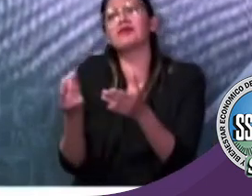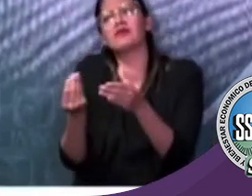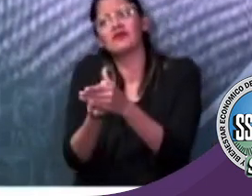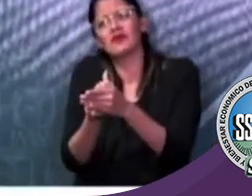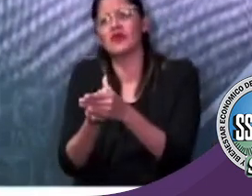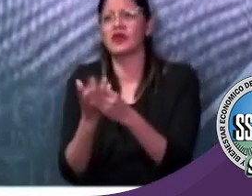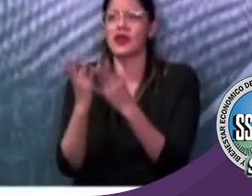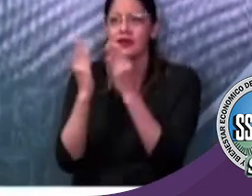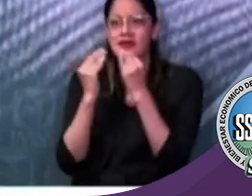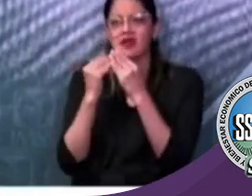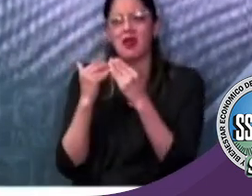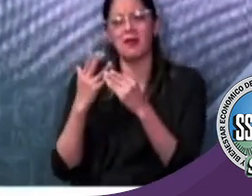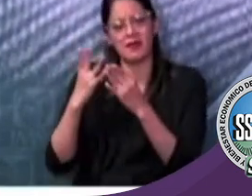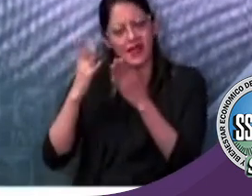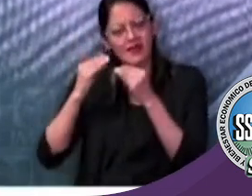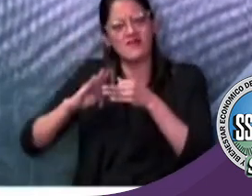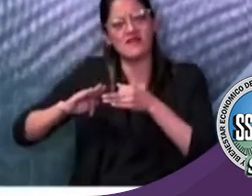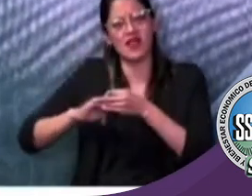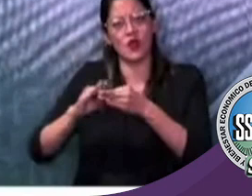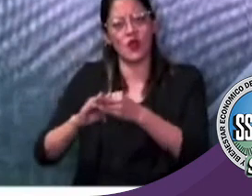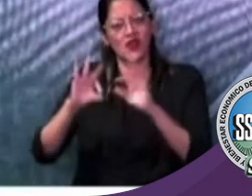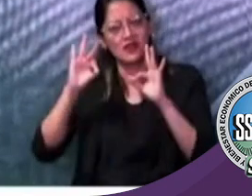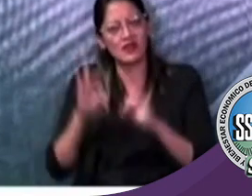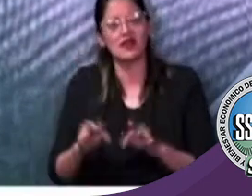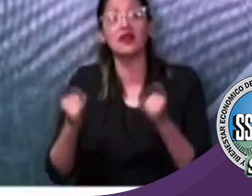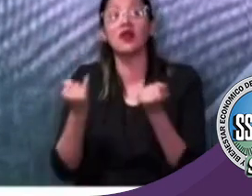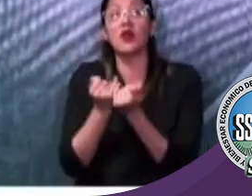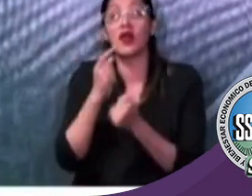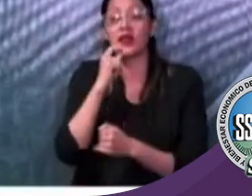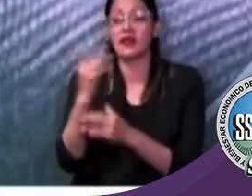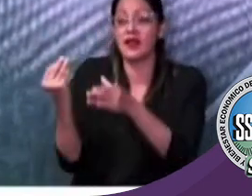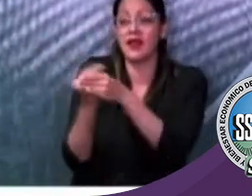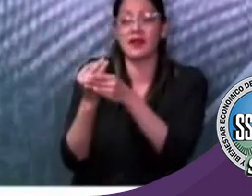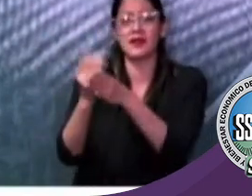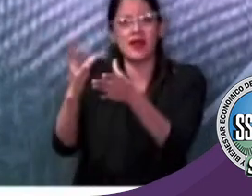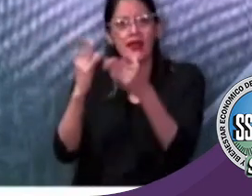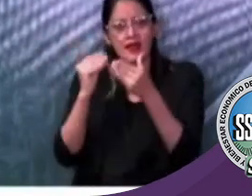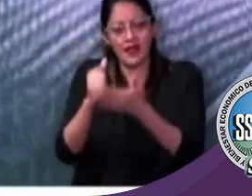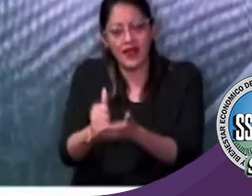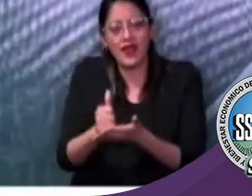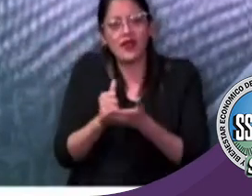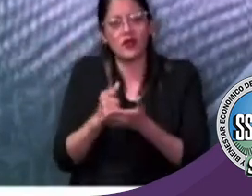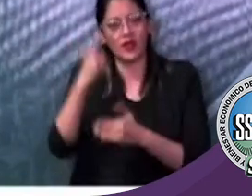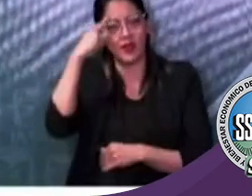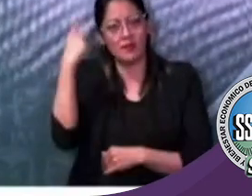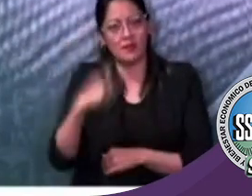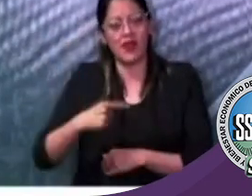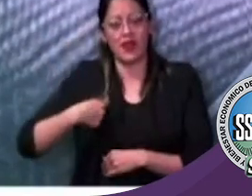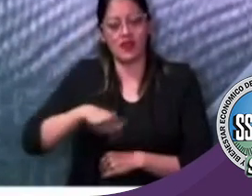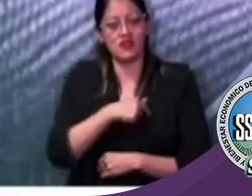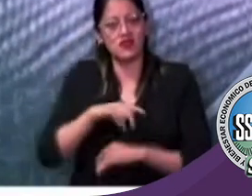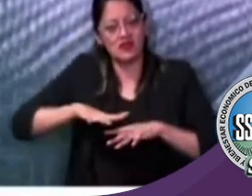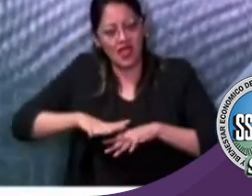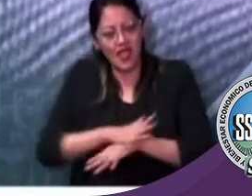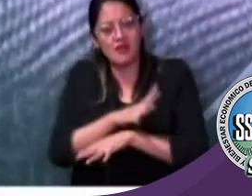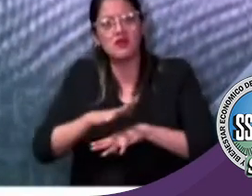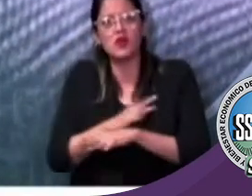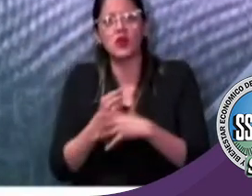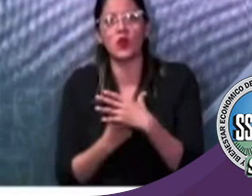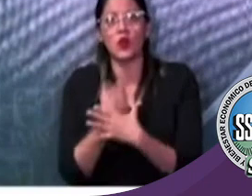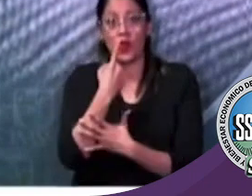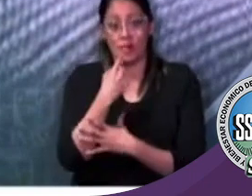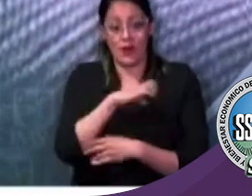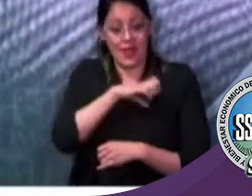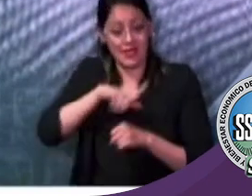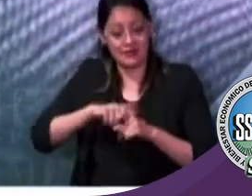calidad, una capacitación de vanguardia que nos permita estar al día en las ramas de la especialidad que